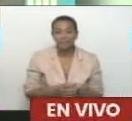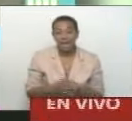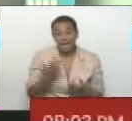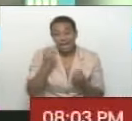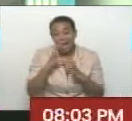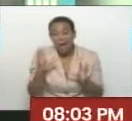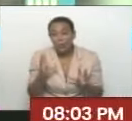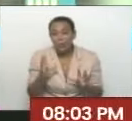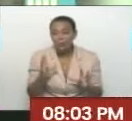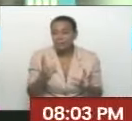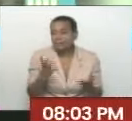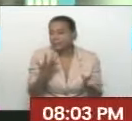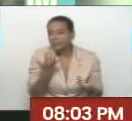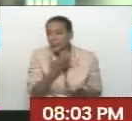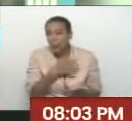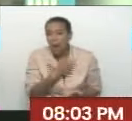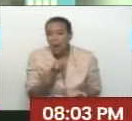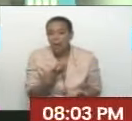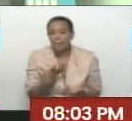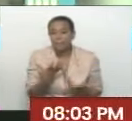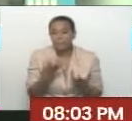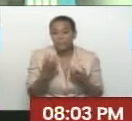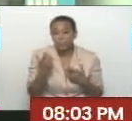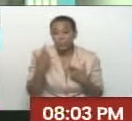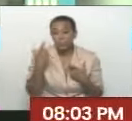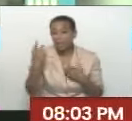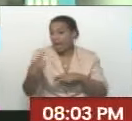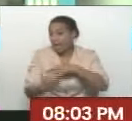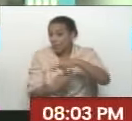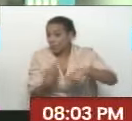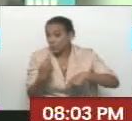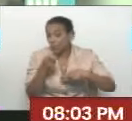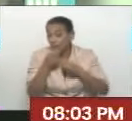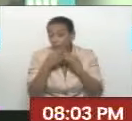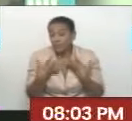Claro, si no fuera tan bonita, tan